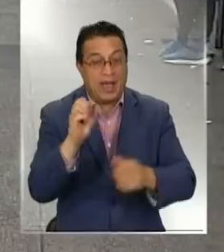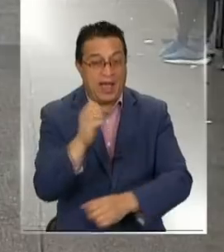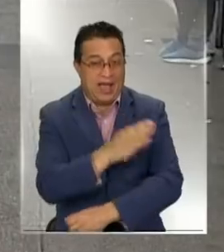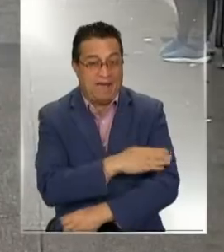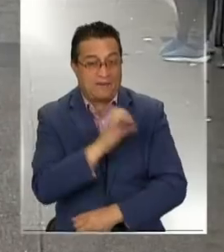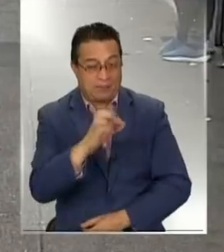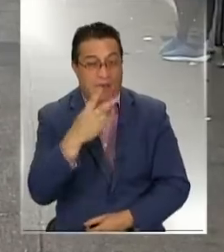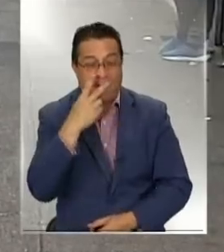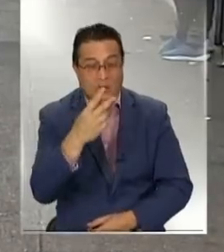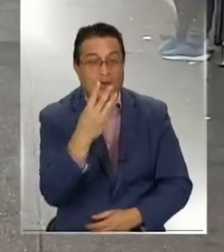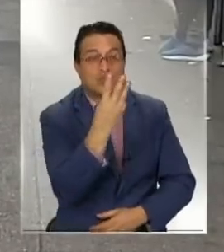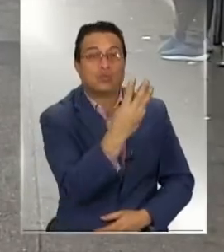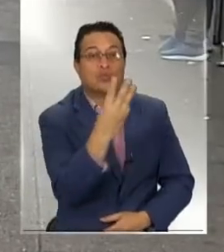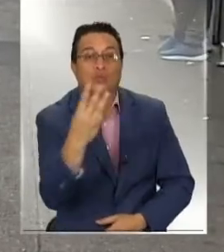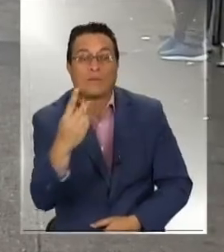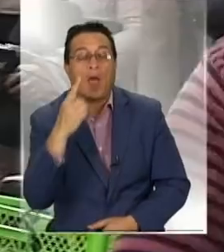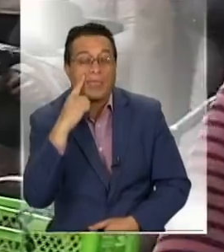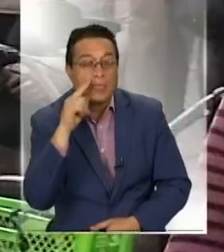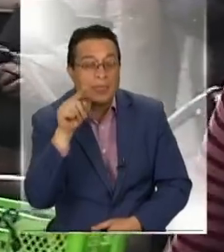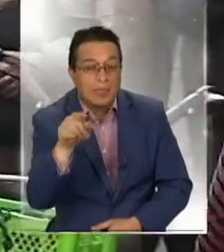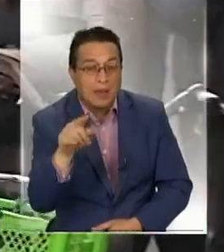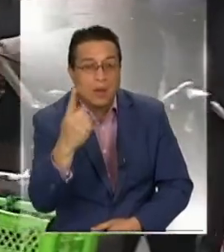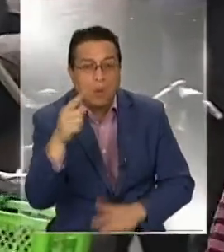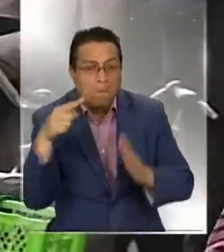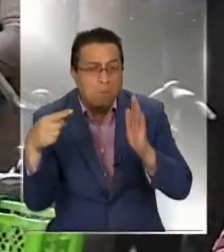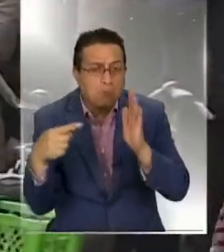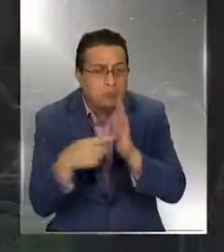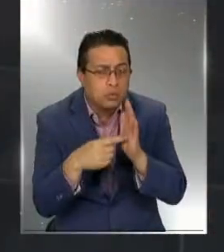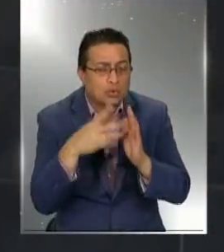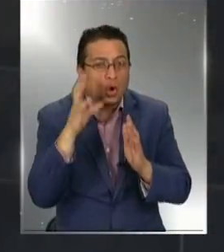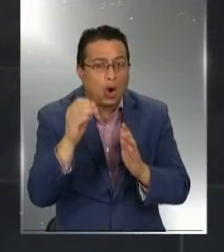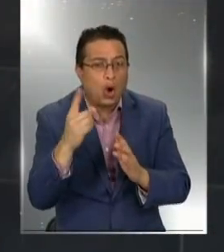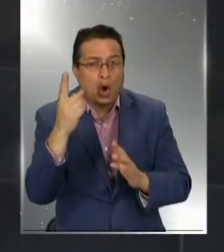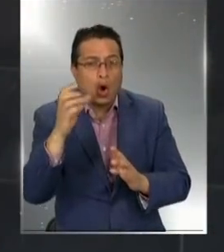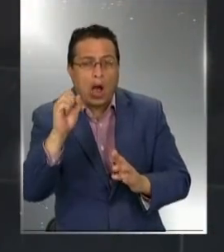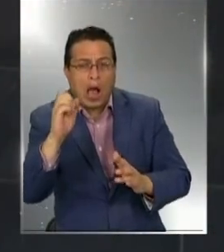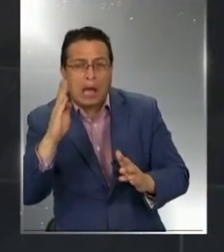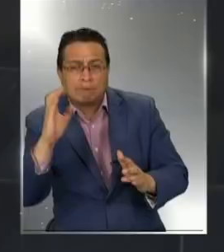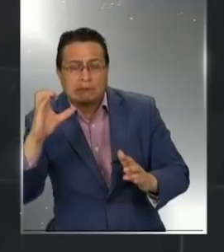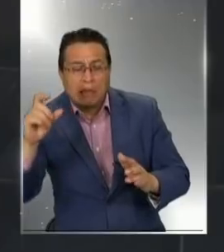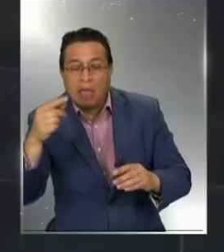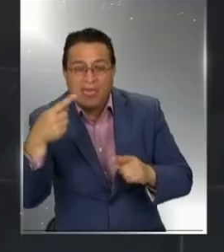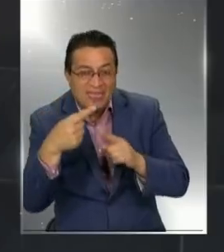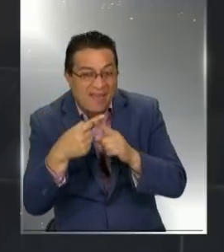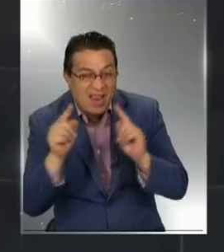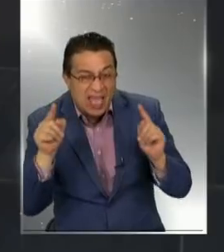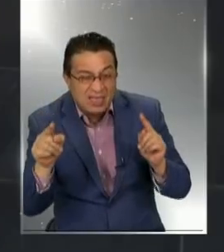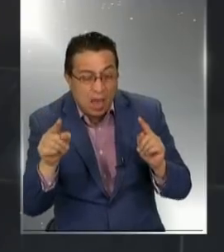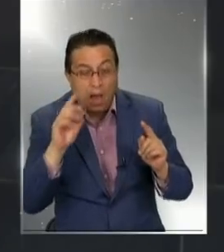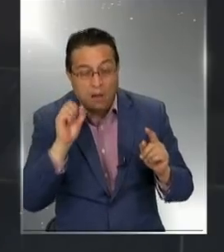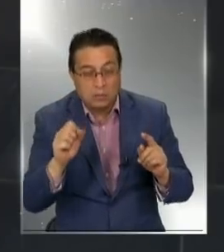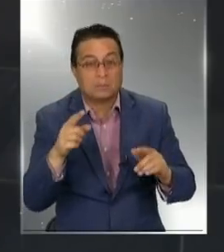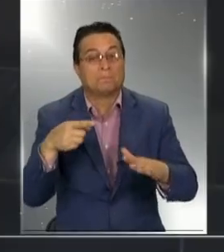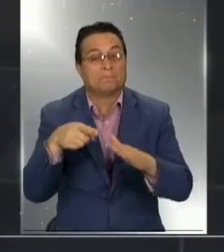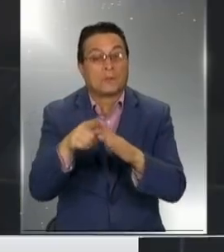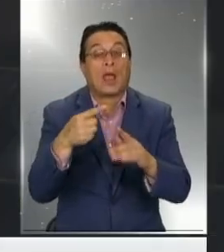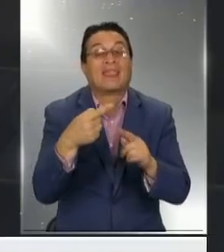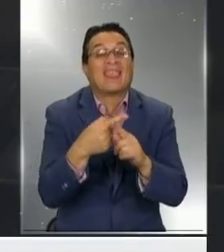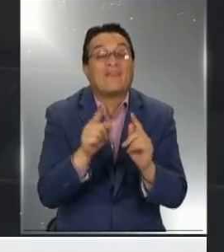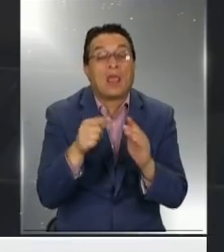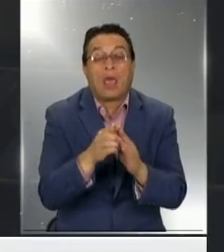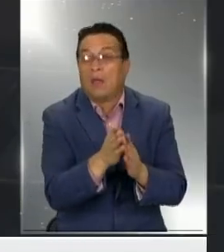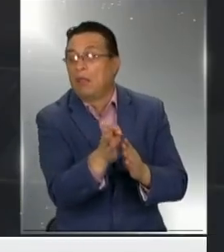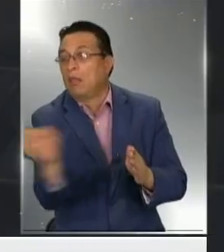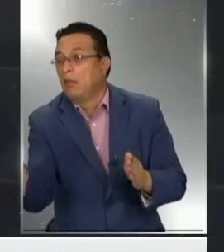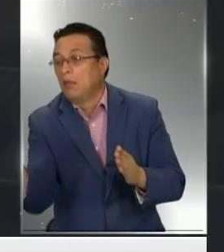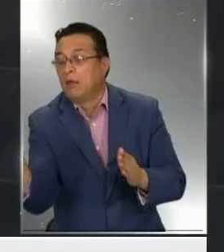dirección web, ya que si esta tiene un punto o tiene una letra diferente, pueden ingresar a otro sitio